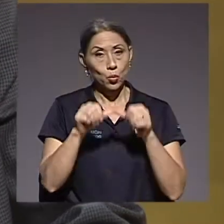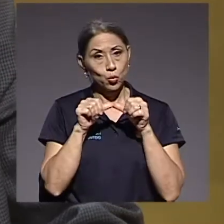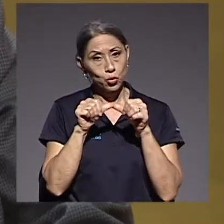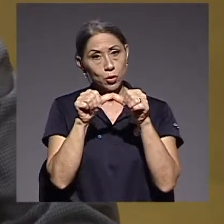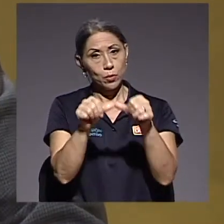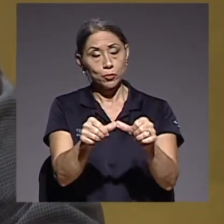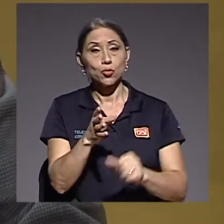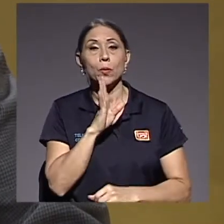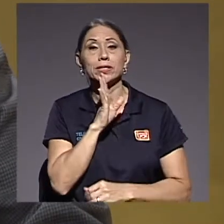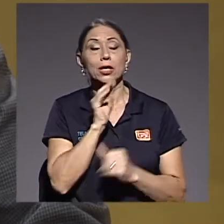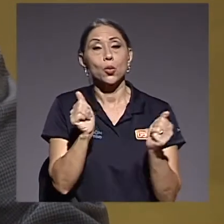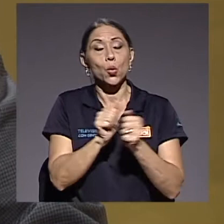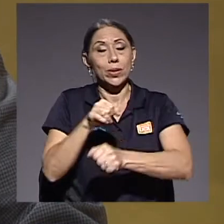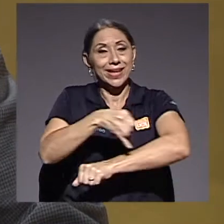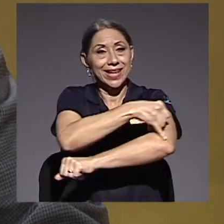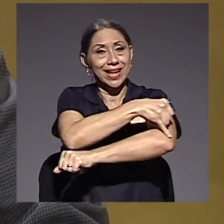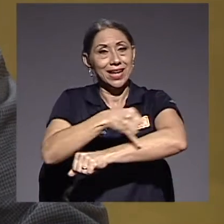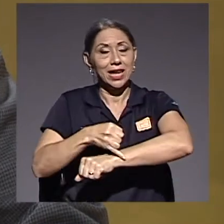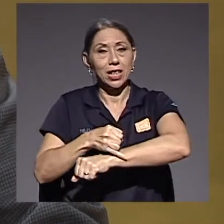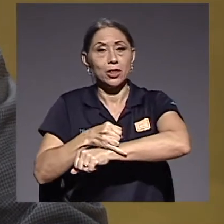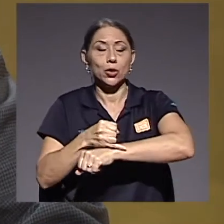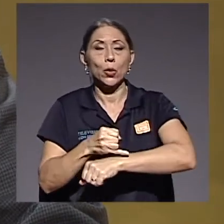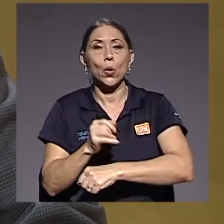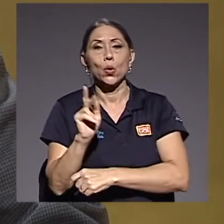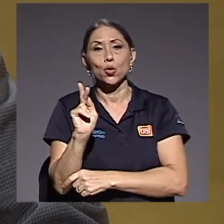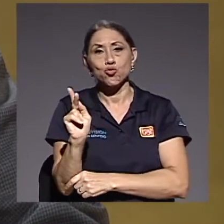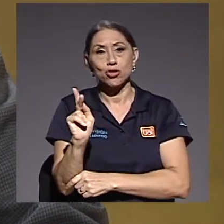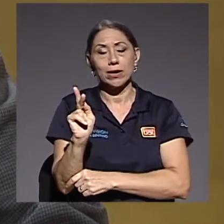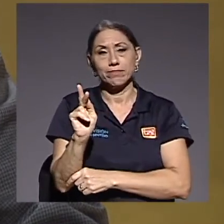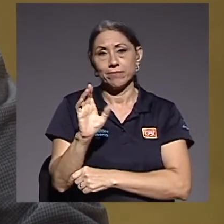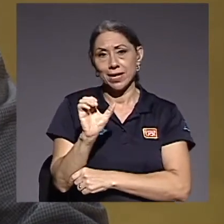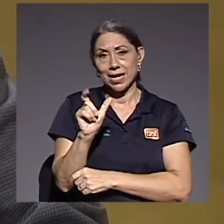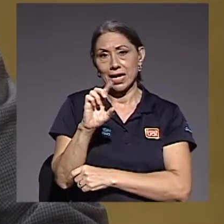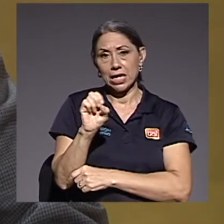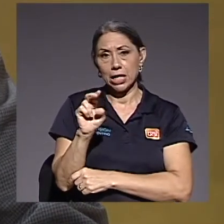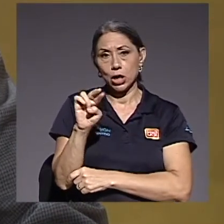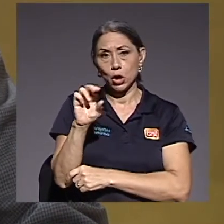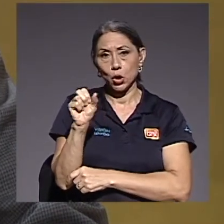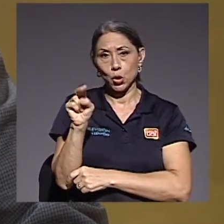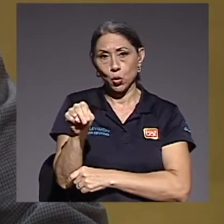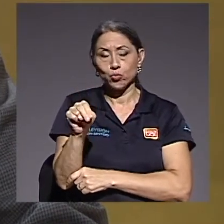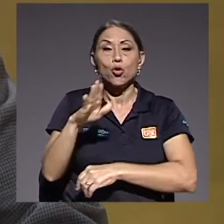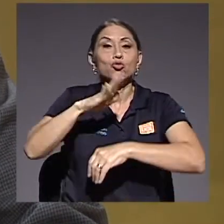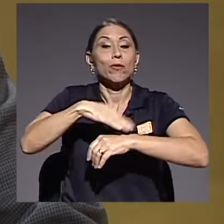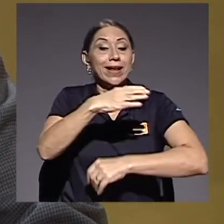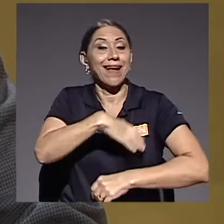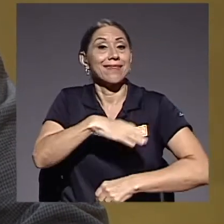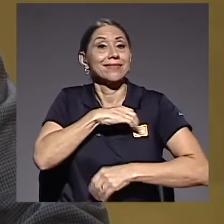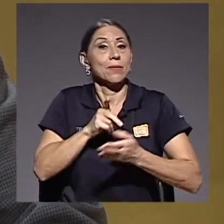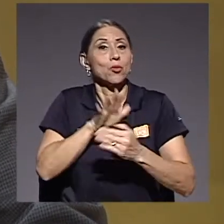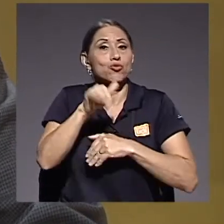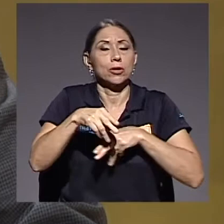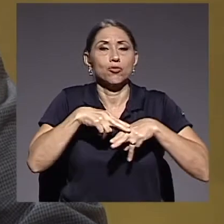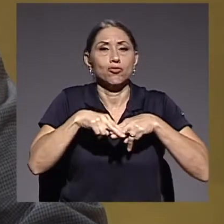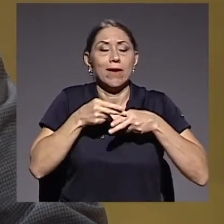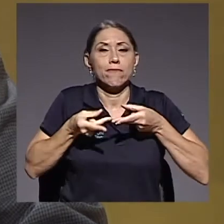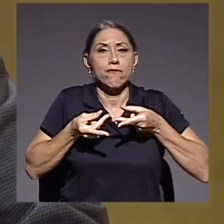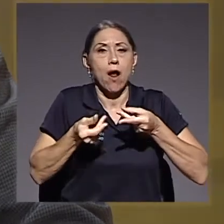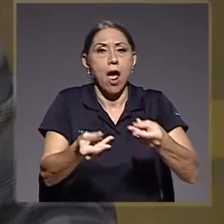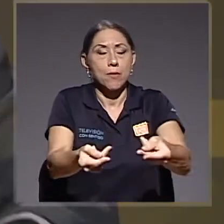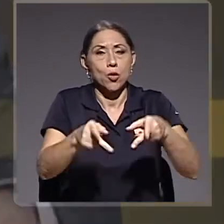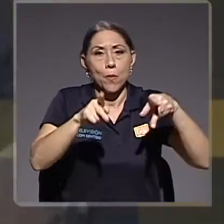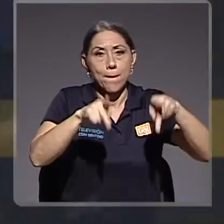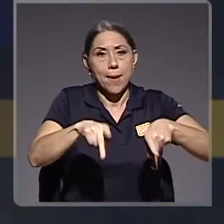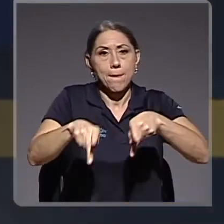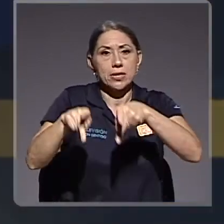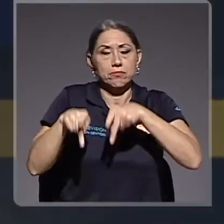Continuamos conversando con el ingeniero Krushan de las características del proyecto que está planteando el gobierno sobre el tren rápido de pasajeros.